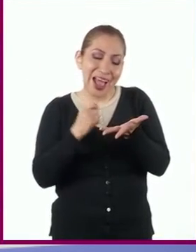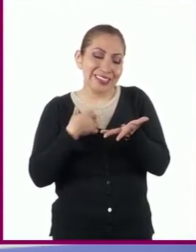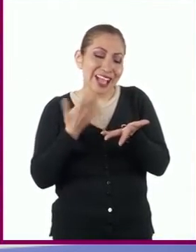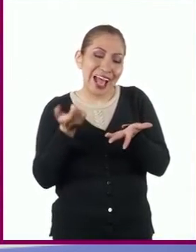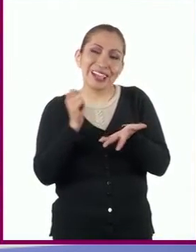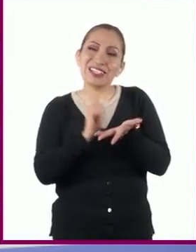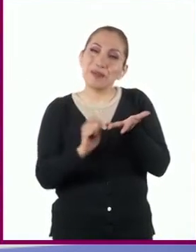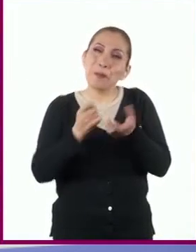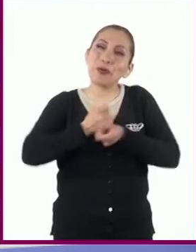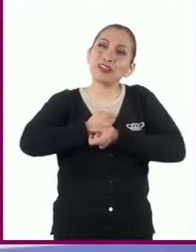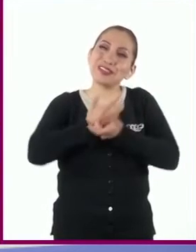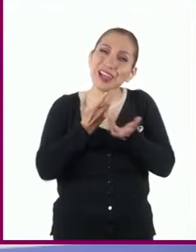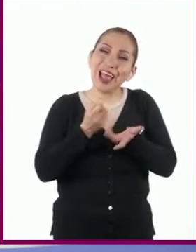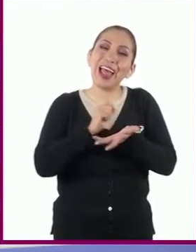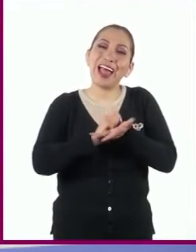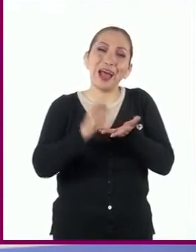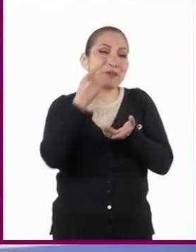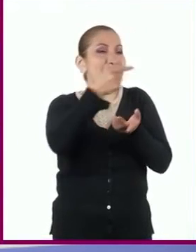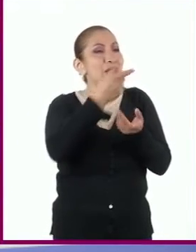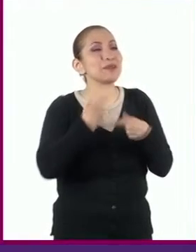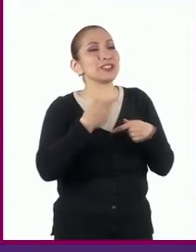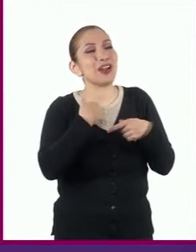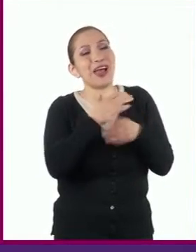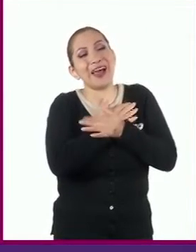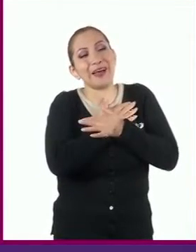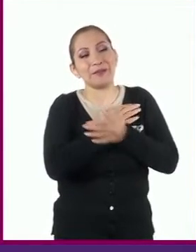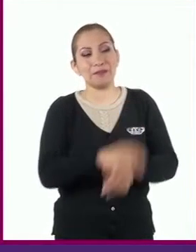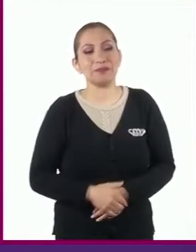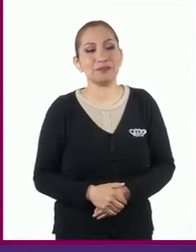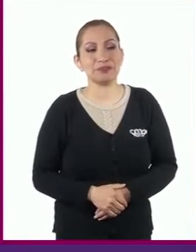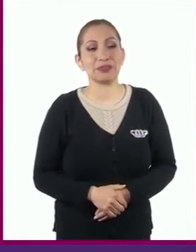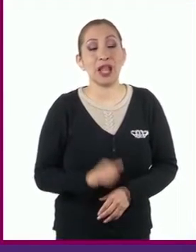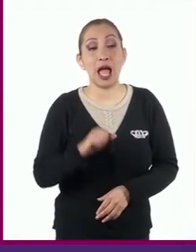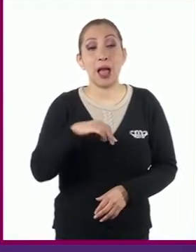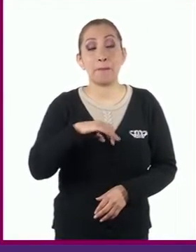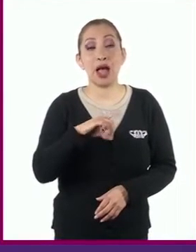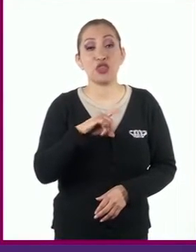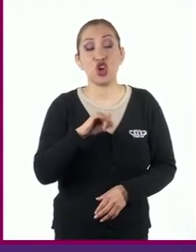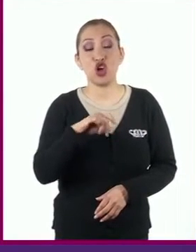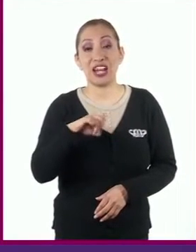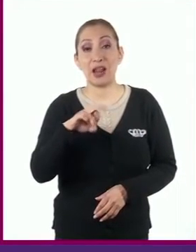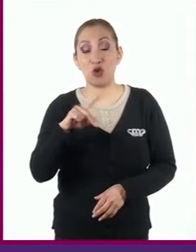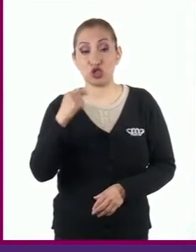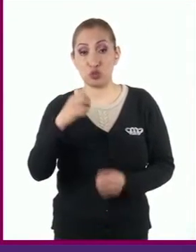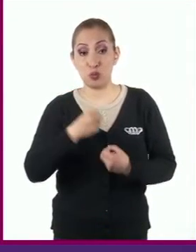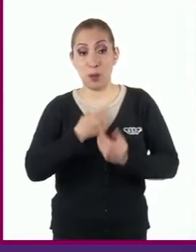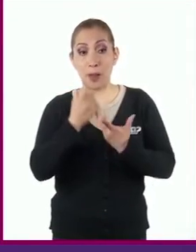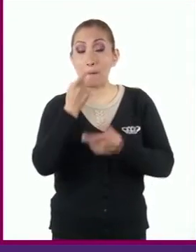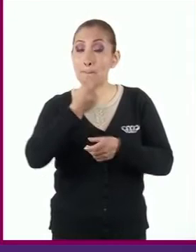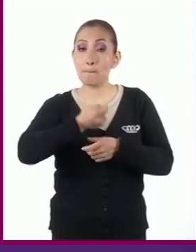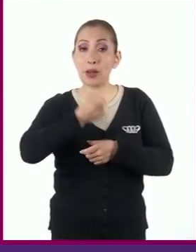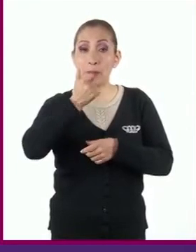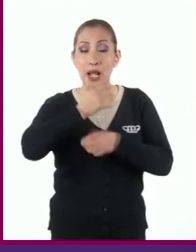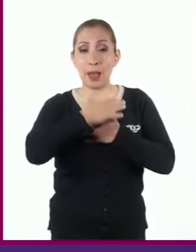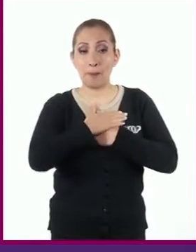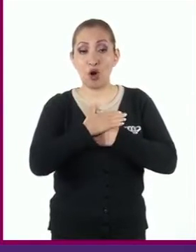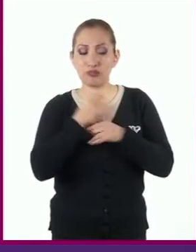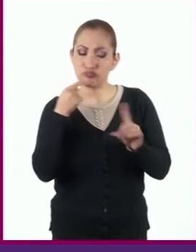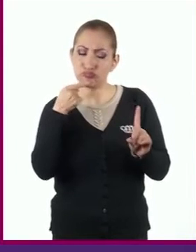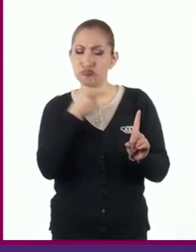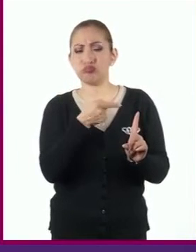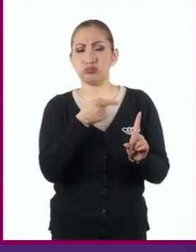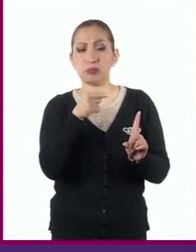estamos escribiendo poesía para el ser amado. Amado Nervo describe en su poema un primer amor y se